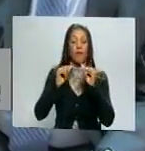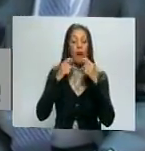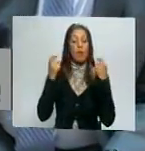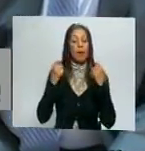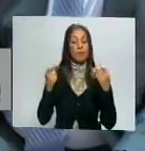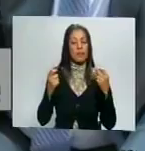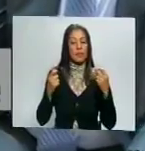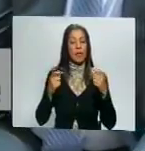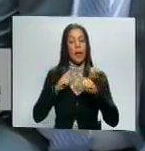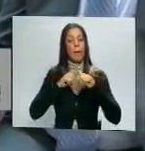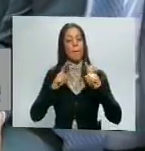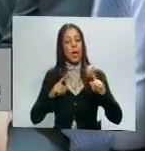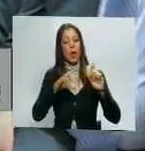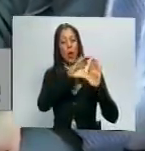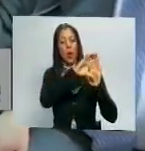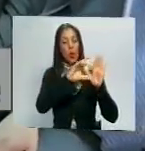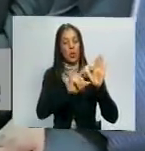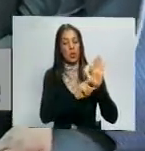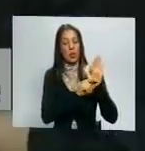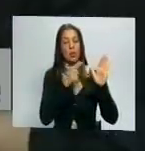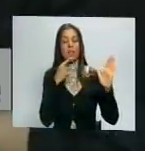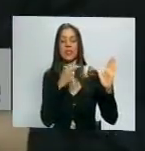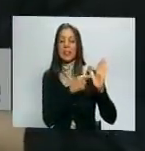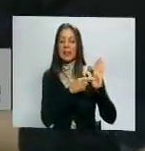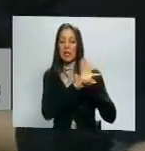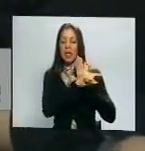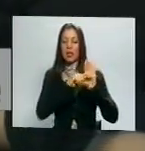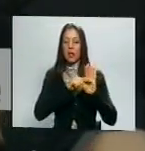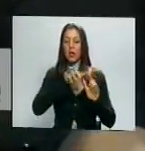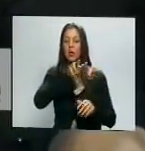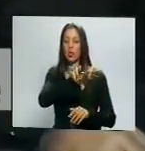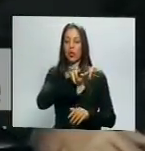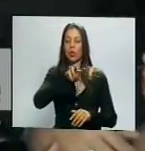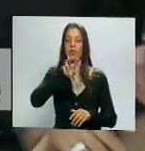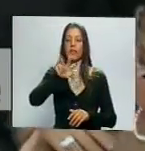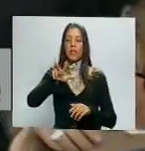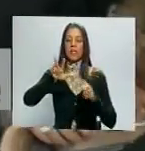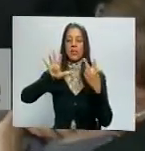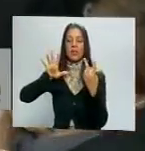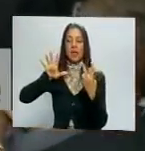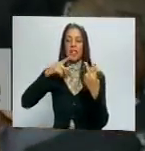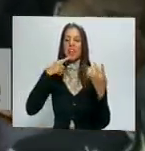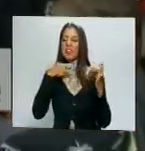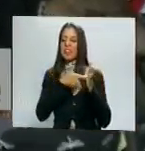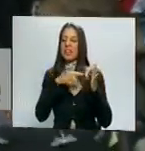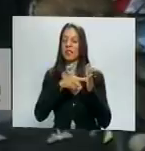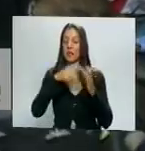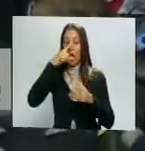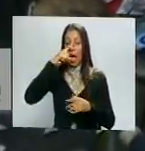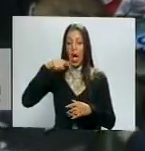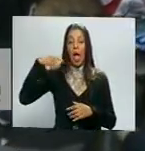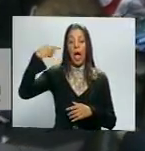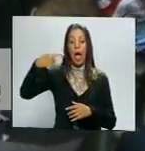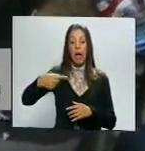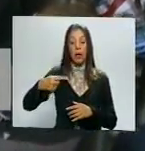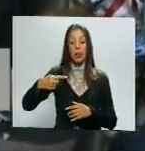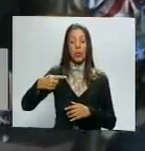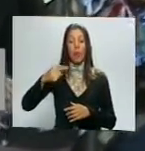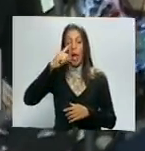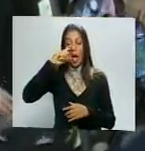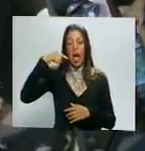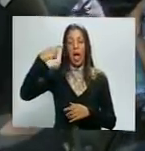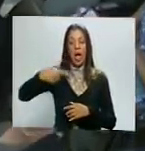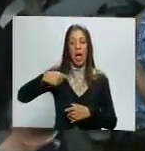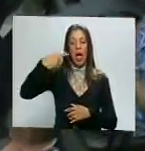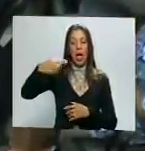Constitución establece en el artículo 237 que anualmente el presidente debe dirigirse a la